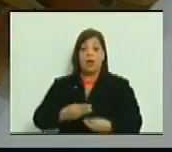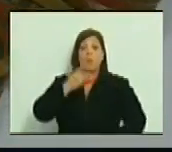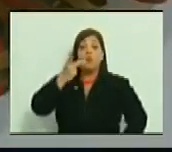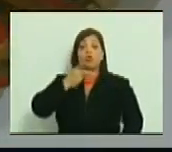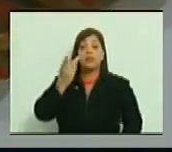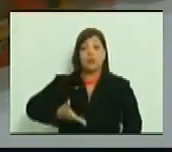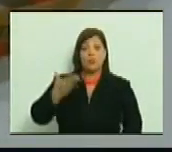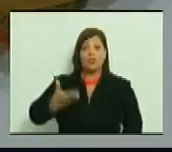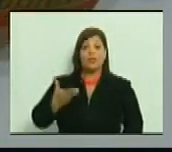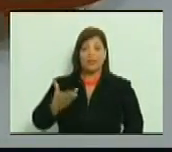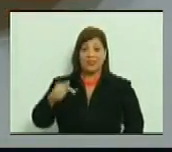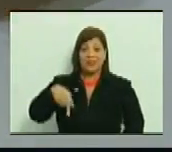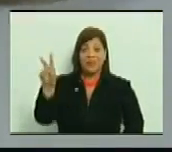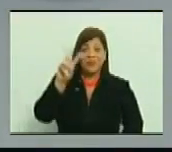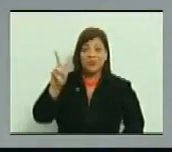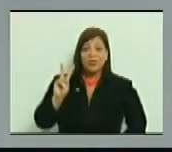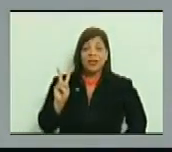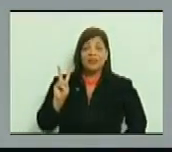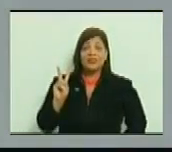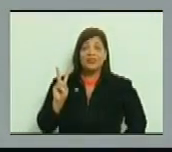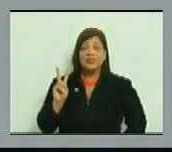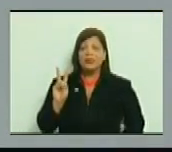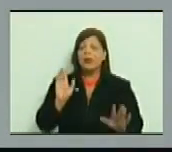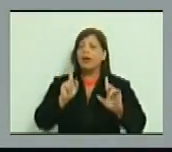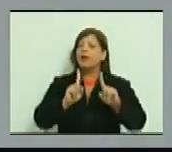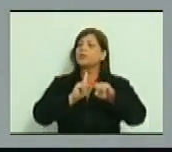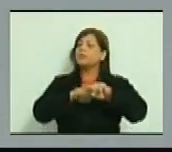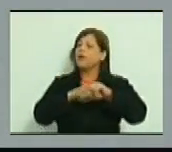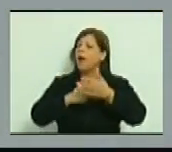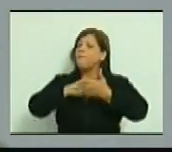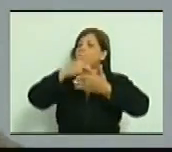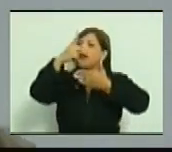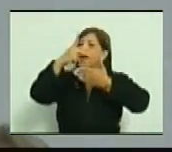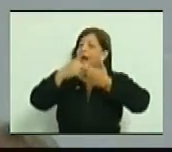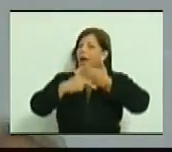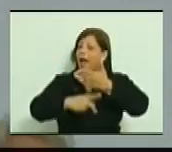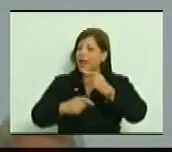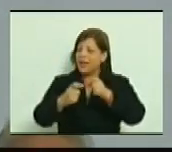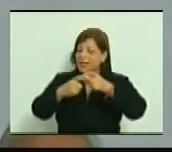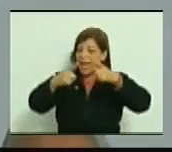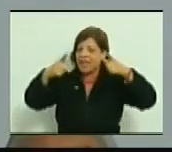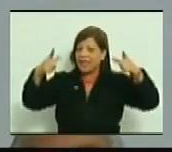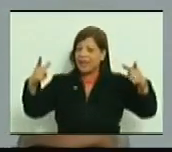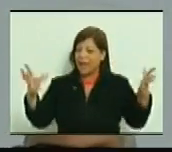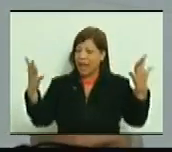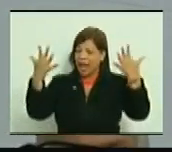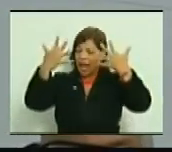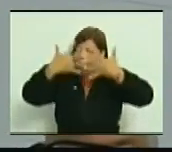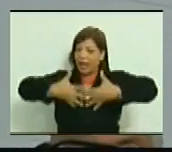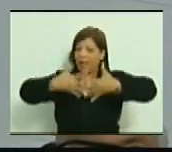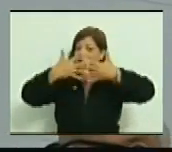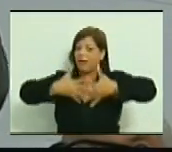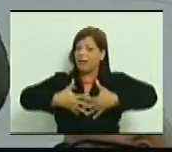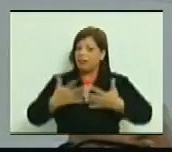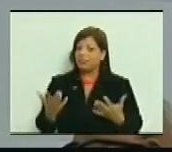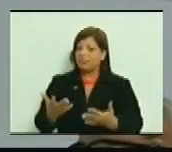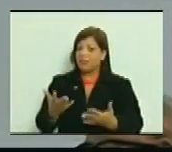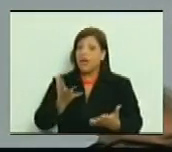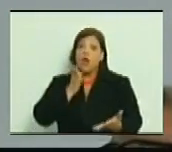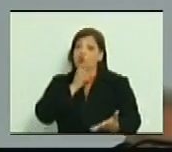importante y reivindicativo. Ahora, eso si no forma parte de un plan que esté integrado, que esté coordinado, no significa absolutamente